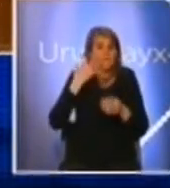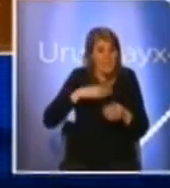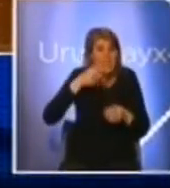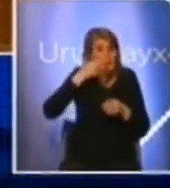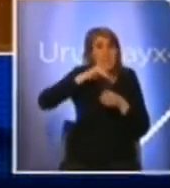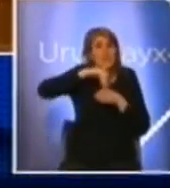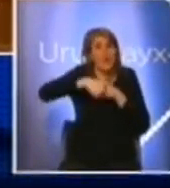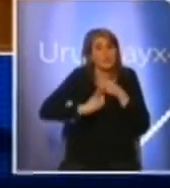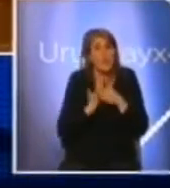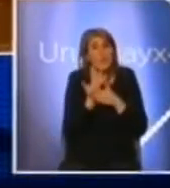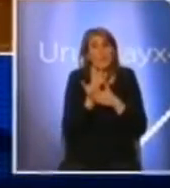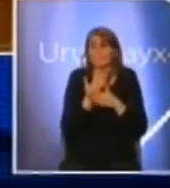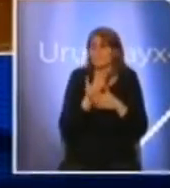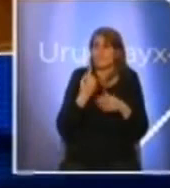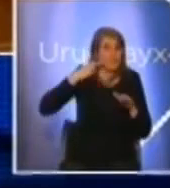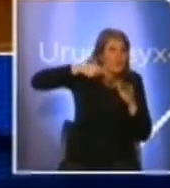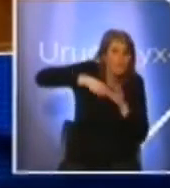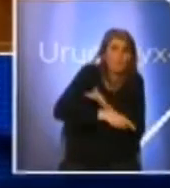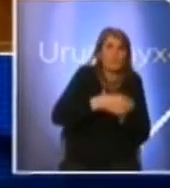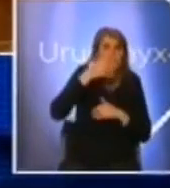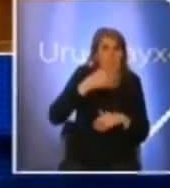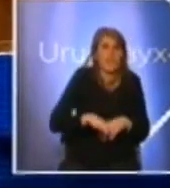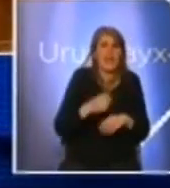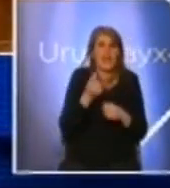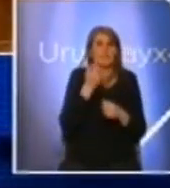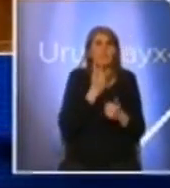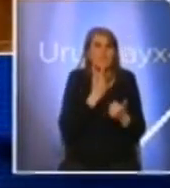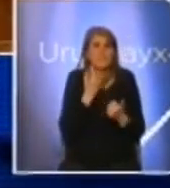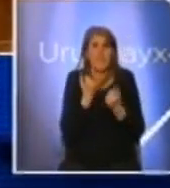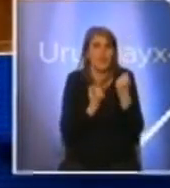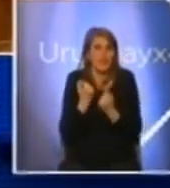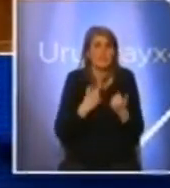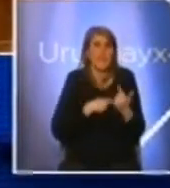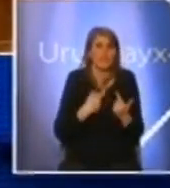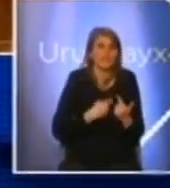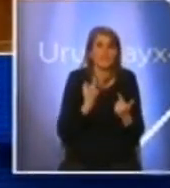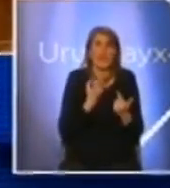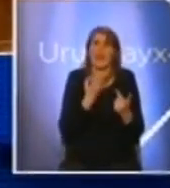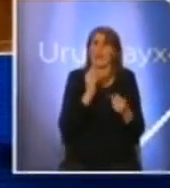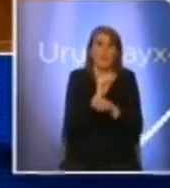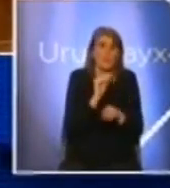no solamente desde la política, sino desde la cultura, desde la economía, desde lo social, a través de la